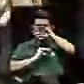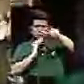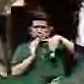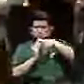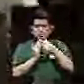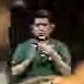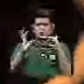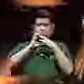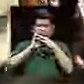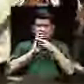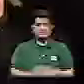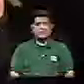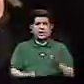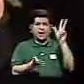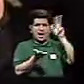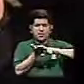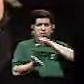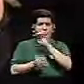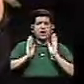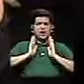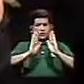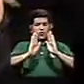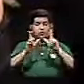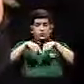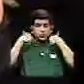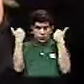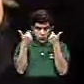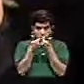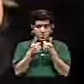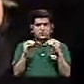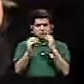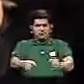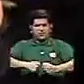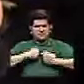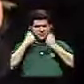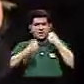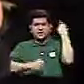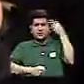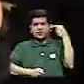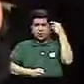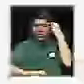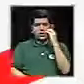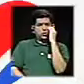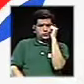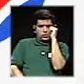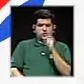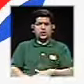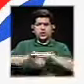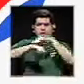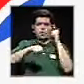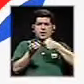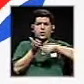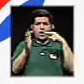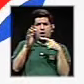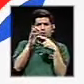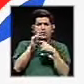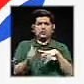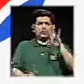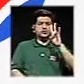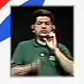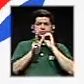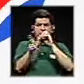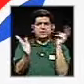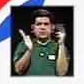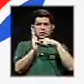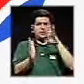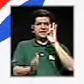aprobación o rechazo estos movimientos se intensificaron cuando el gobierno de Óscar Arias convocó a referéndum para el 7 de octubre